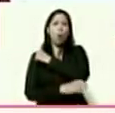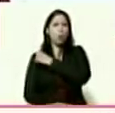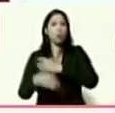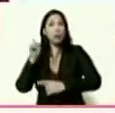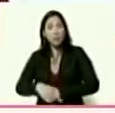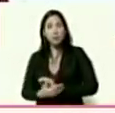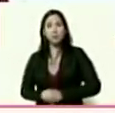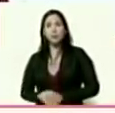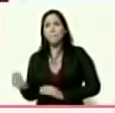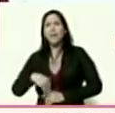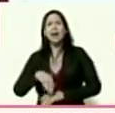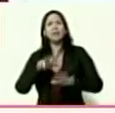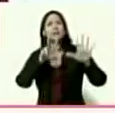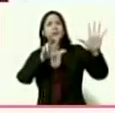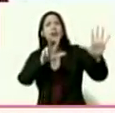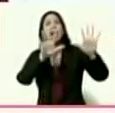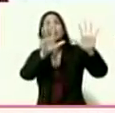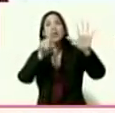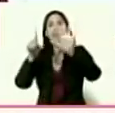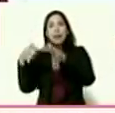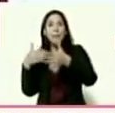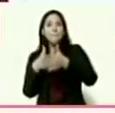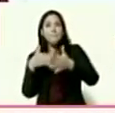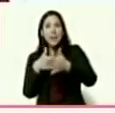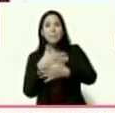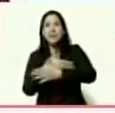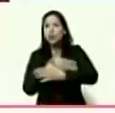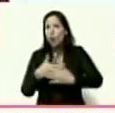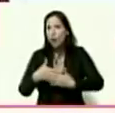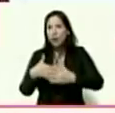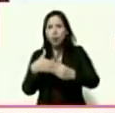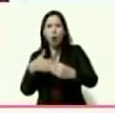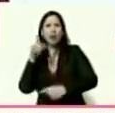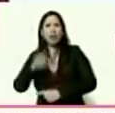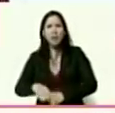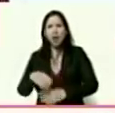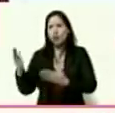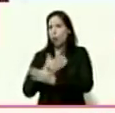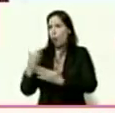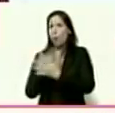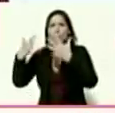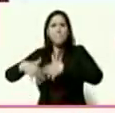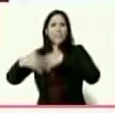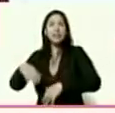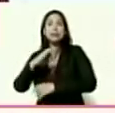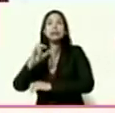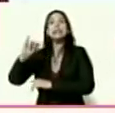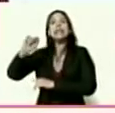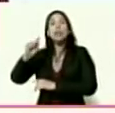el robo de más de esos 116 mil millones de dólares, robo de empresas como Citgo, el oro venezolano robado en